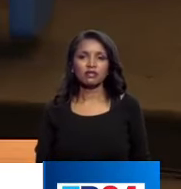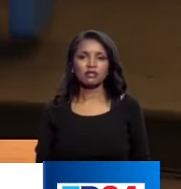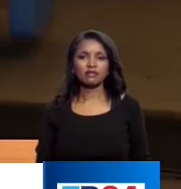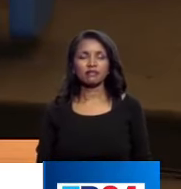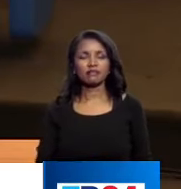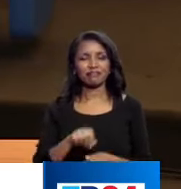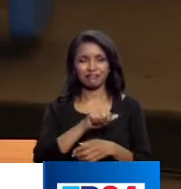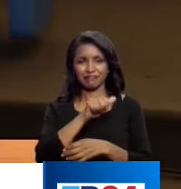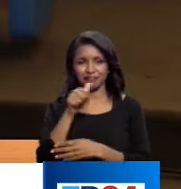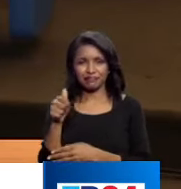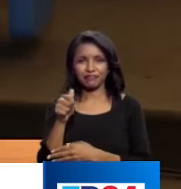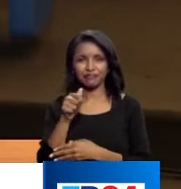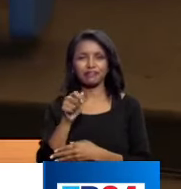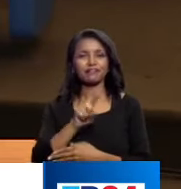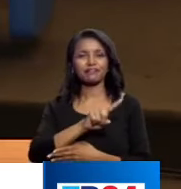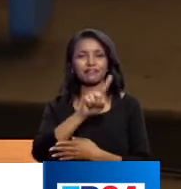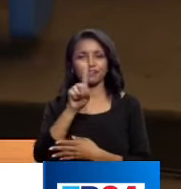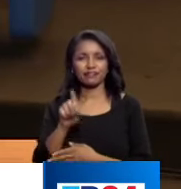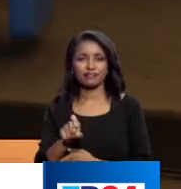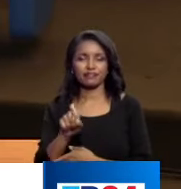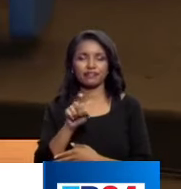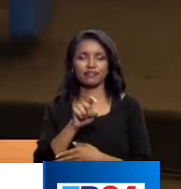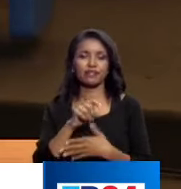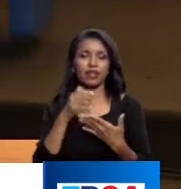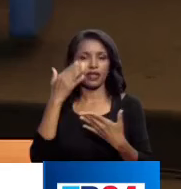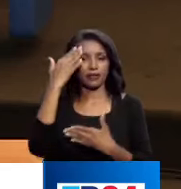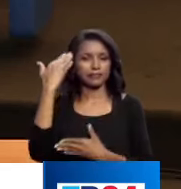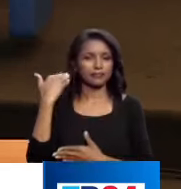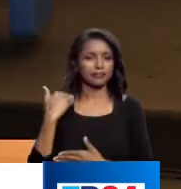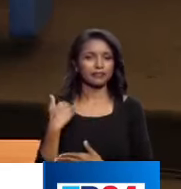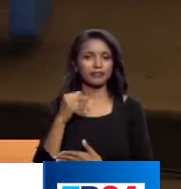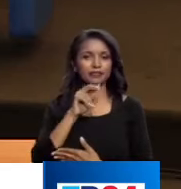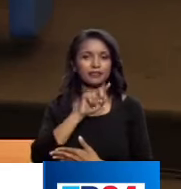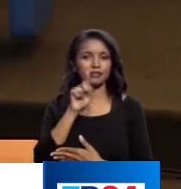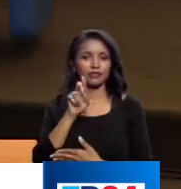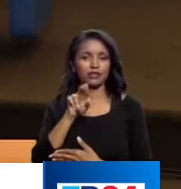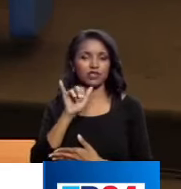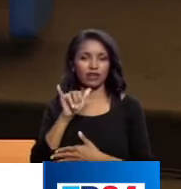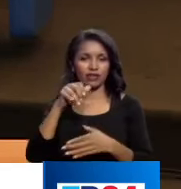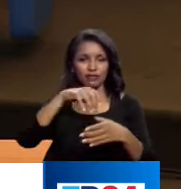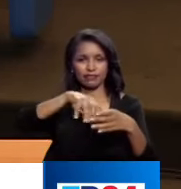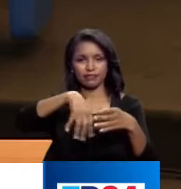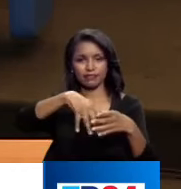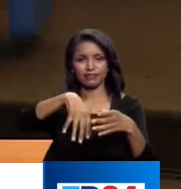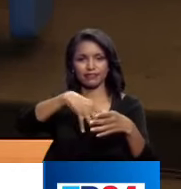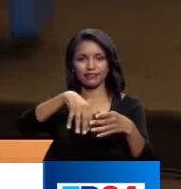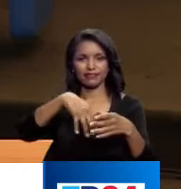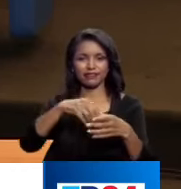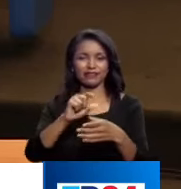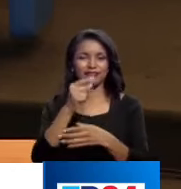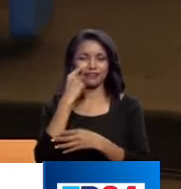Pasamos ahora a la candidata Zulay Rodríguez. Vamos a escoger su pregunta al azar.